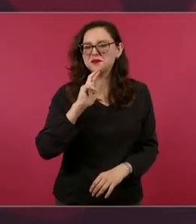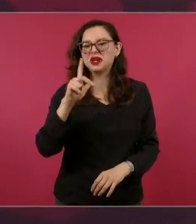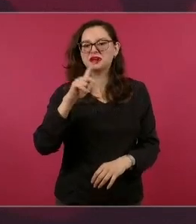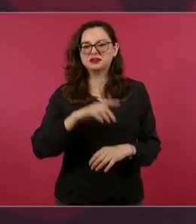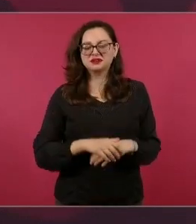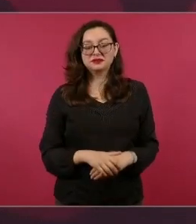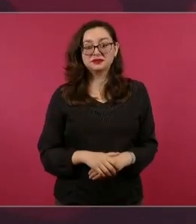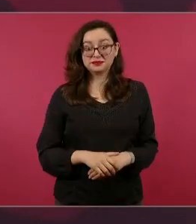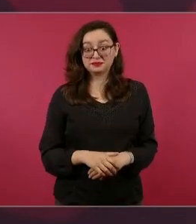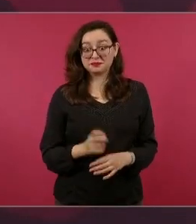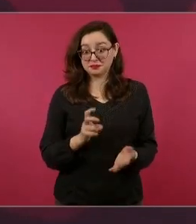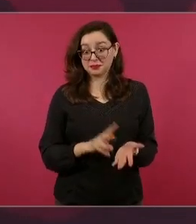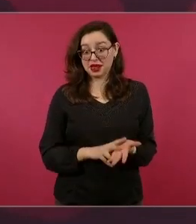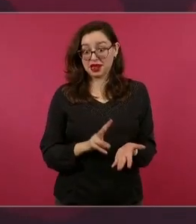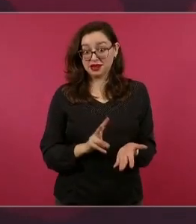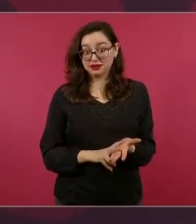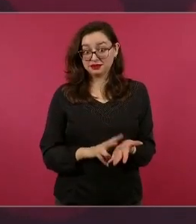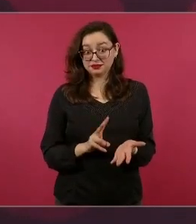eso cuenta muchísimo,